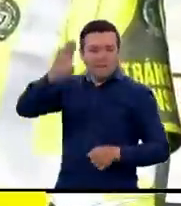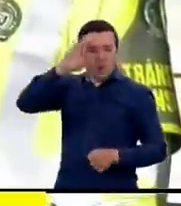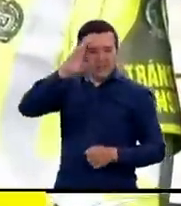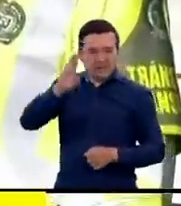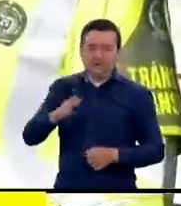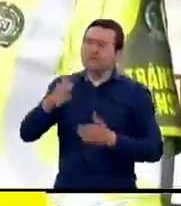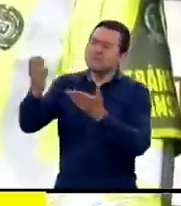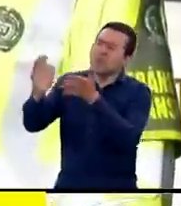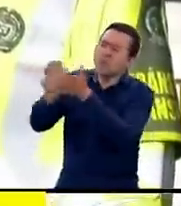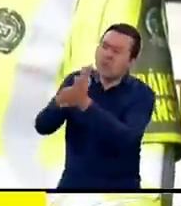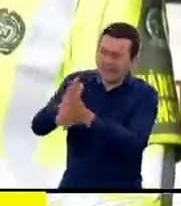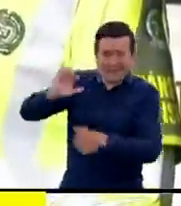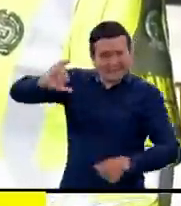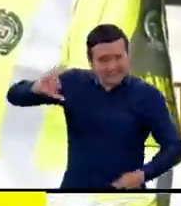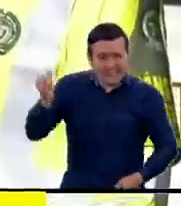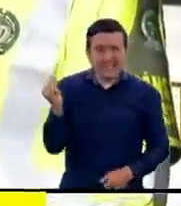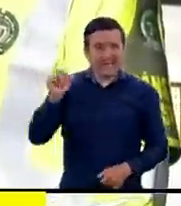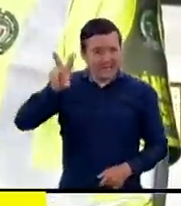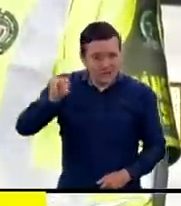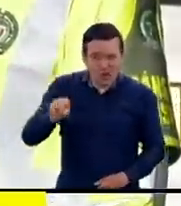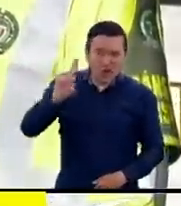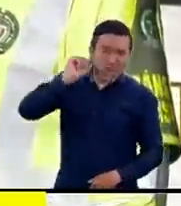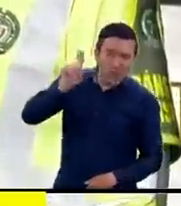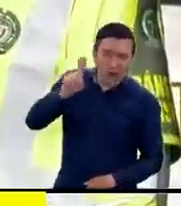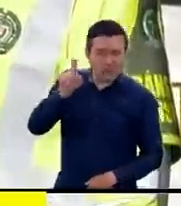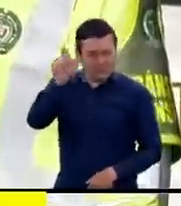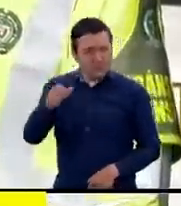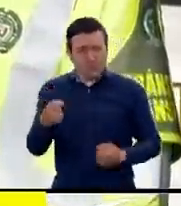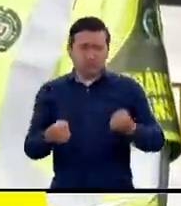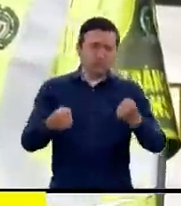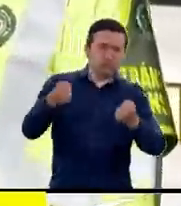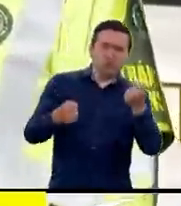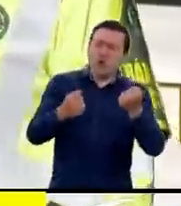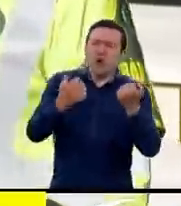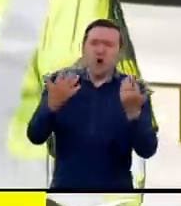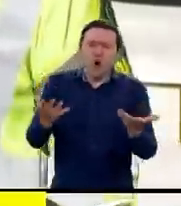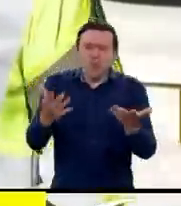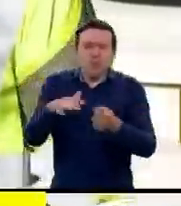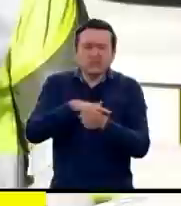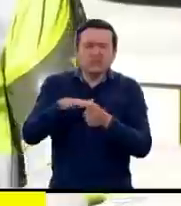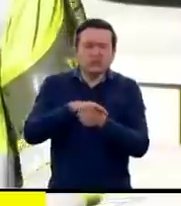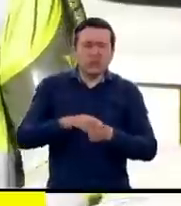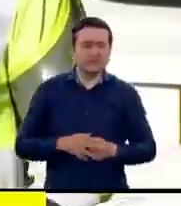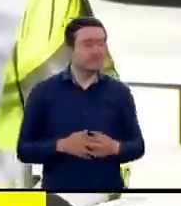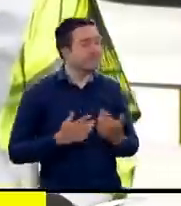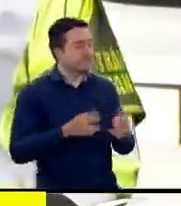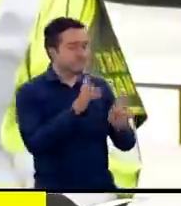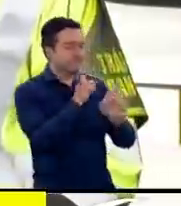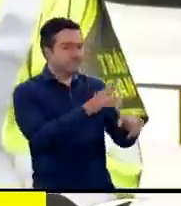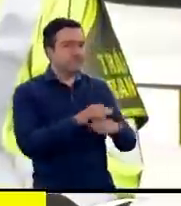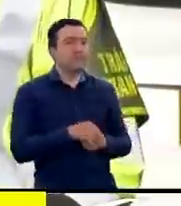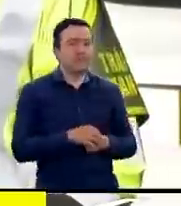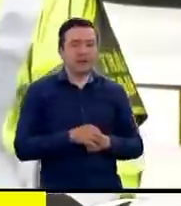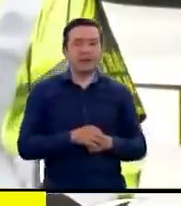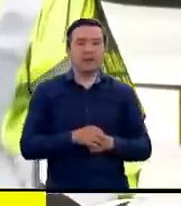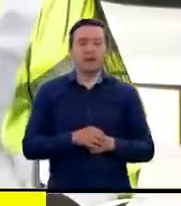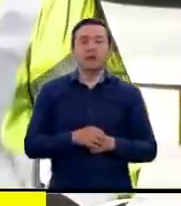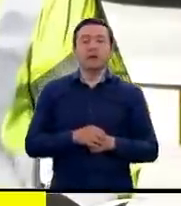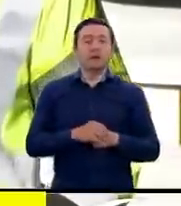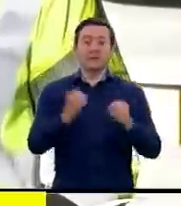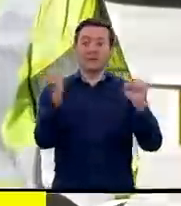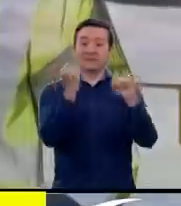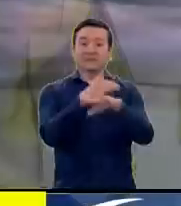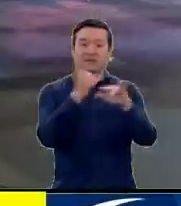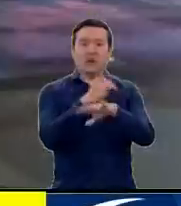¿se encontraba en estado de alicoramiento esta persona y cómo fueron los hechos? Bueno, efectivamente, sobre el kilómetro 80 de la Troncal del